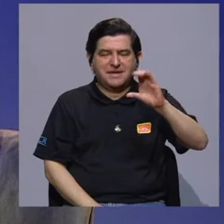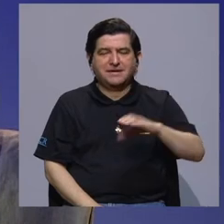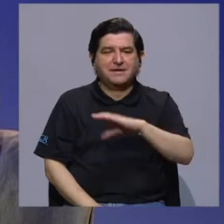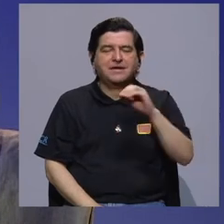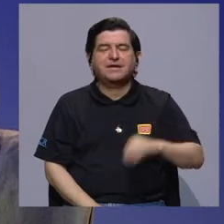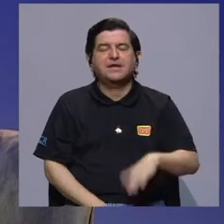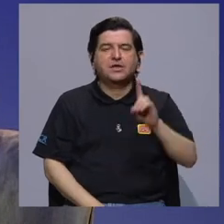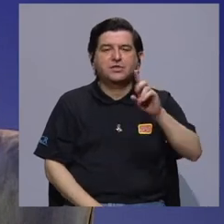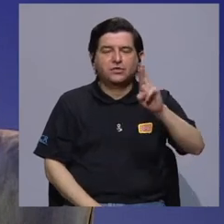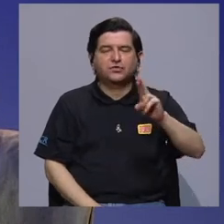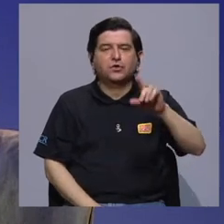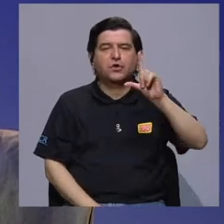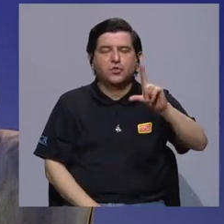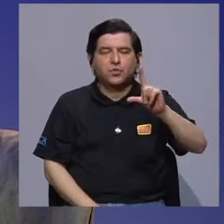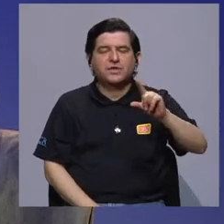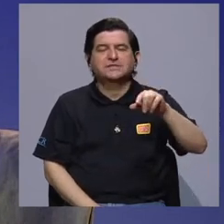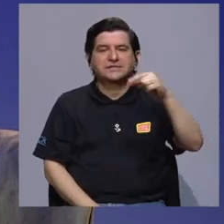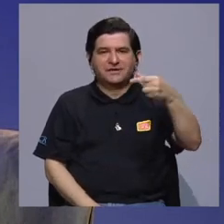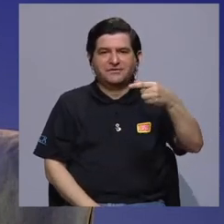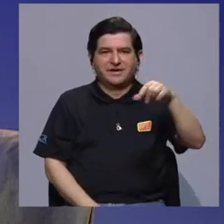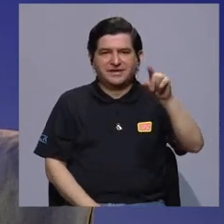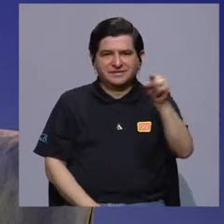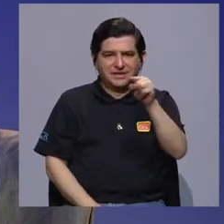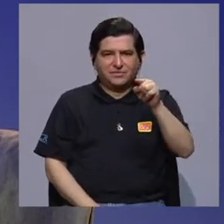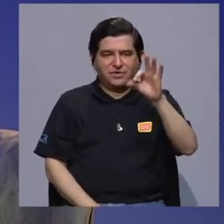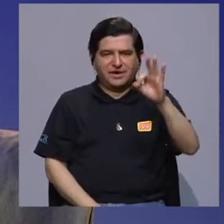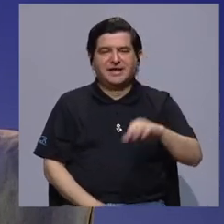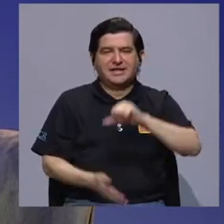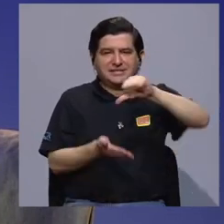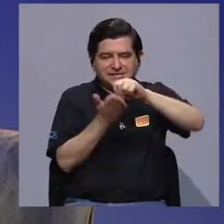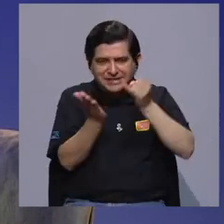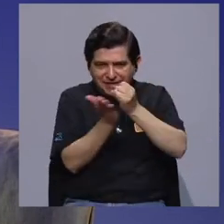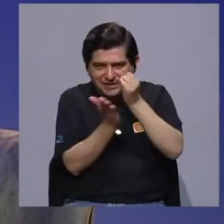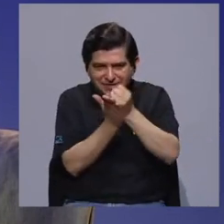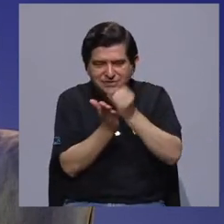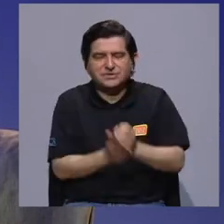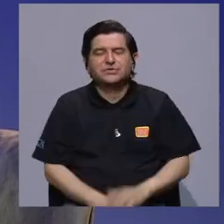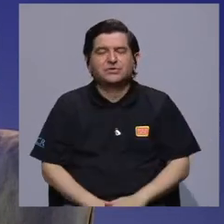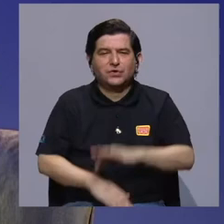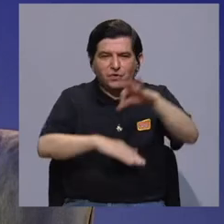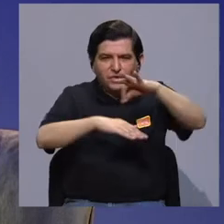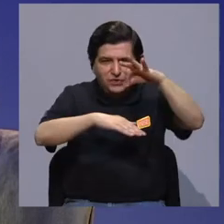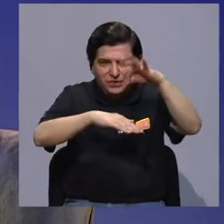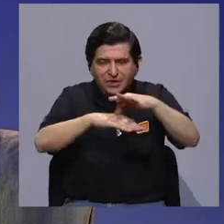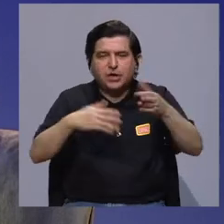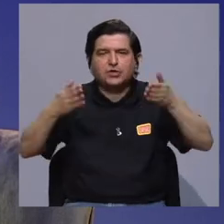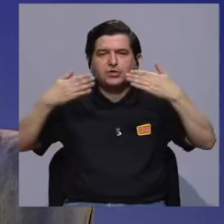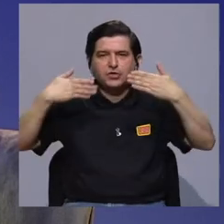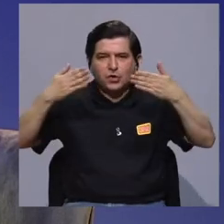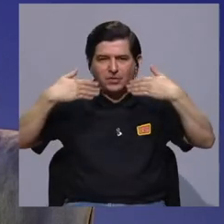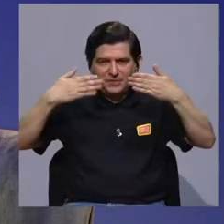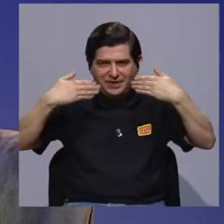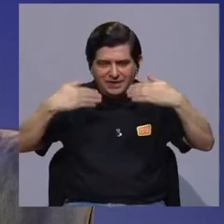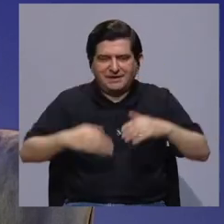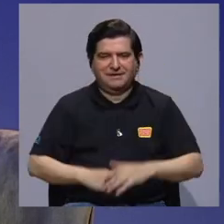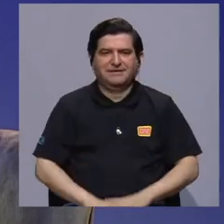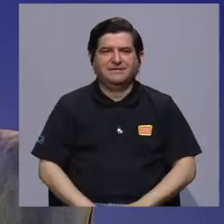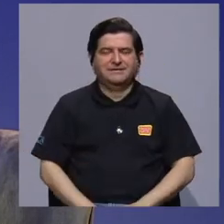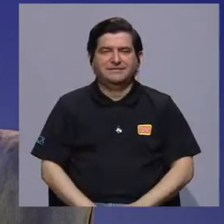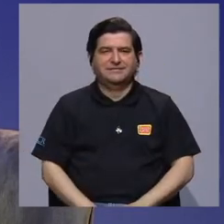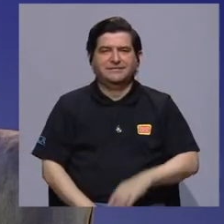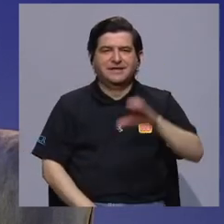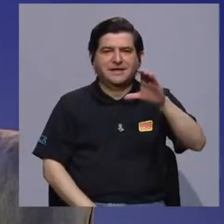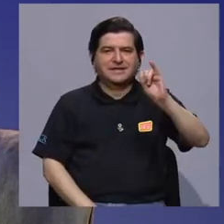al doctor Luis Gabriel Zamora Fallas, del Centro de Investigaciones Apícolas Tropicales, conocido